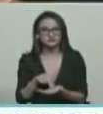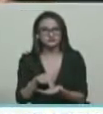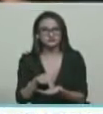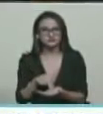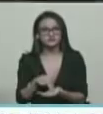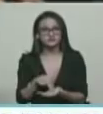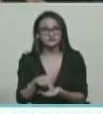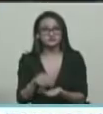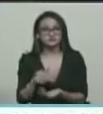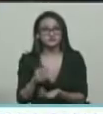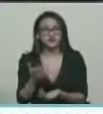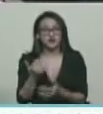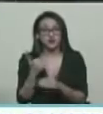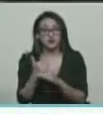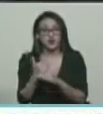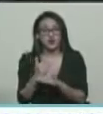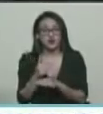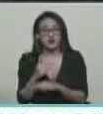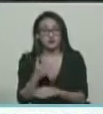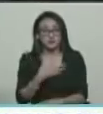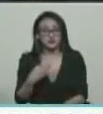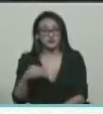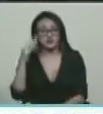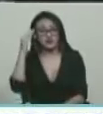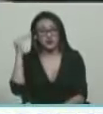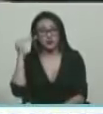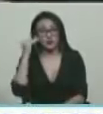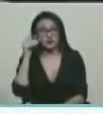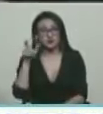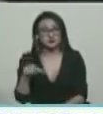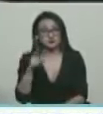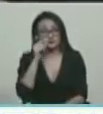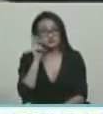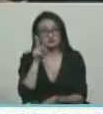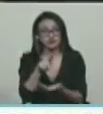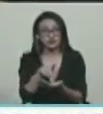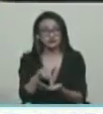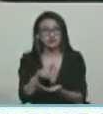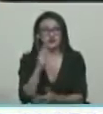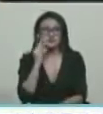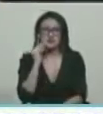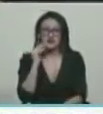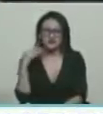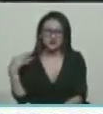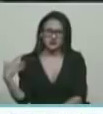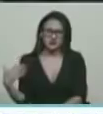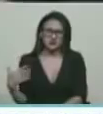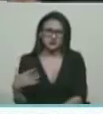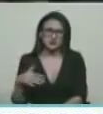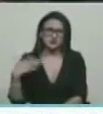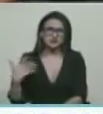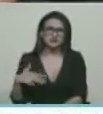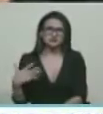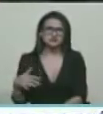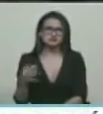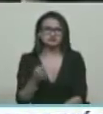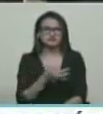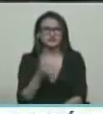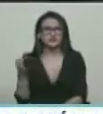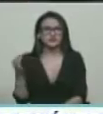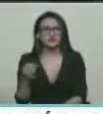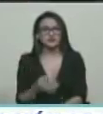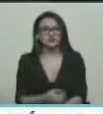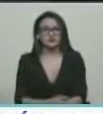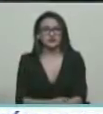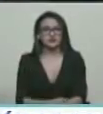tiene carácter de jefe de Estado protocolar, compañero Kim Jong-nan, con una experiencia extraordinaria, su presencia aquí, entiendo que